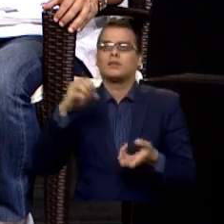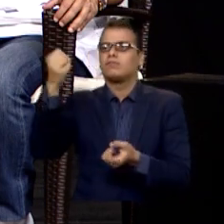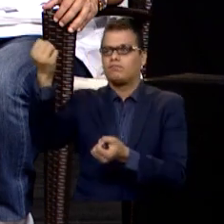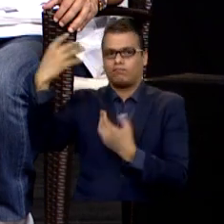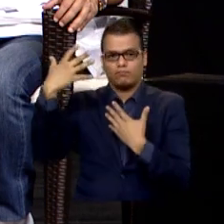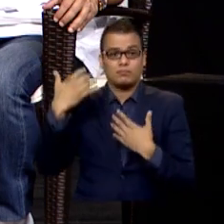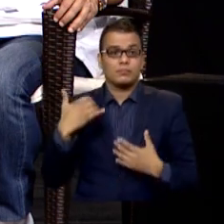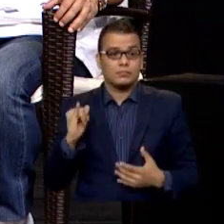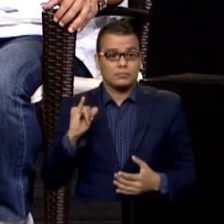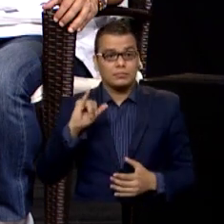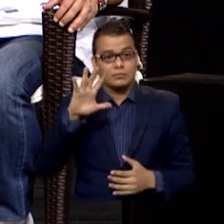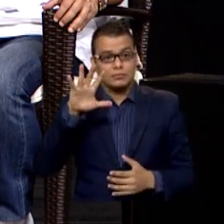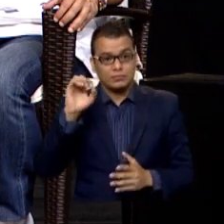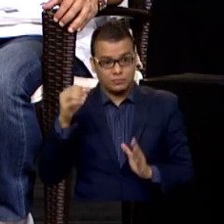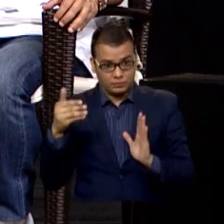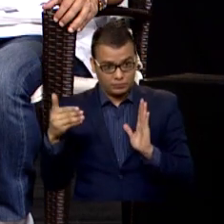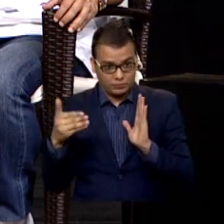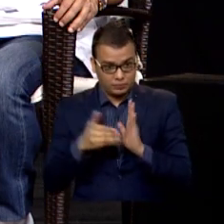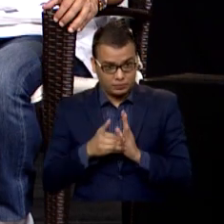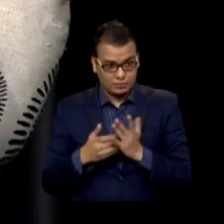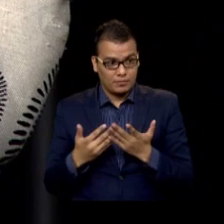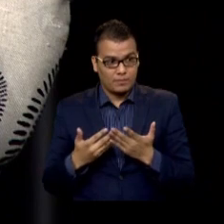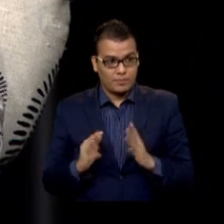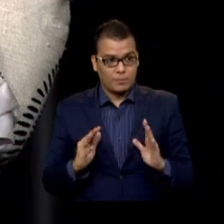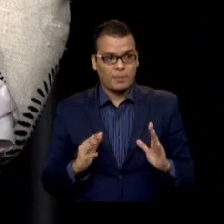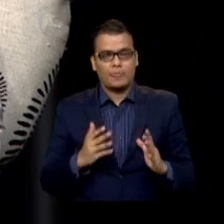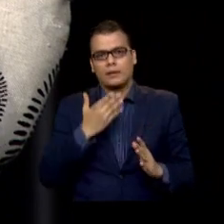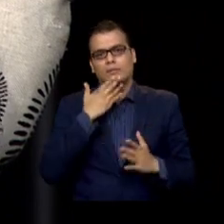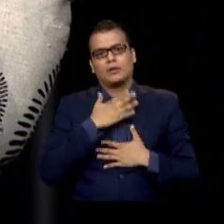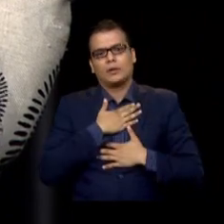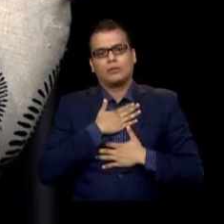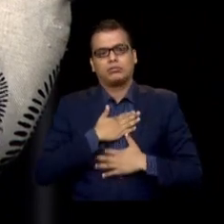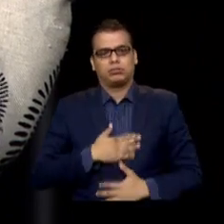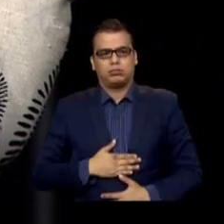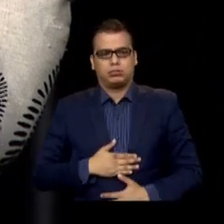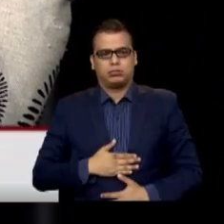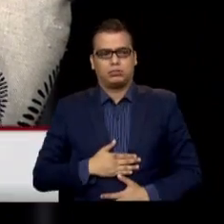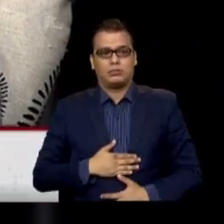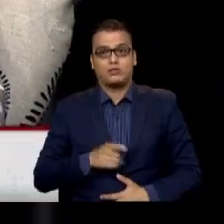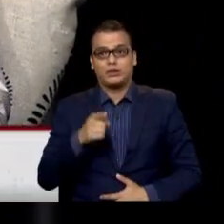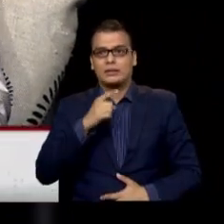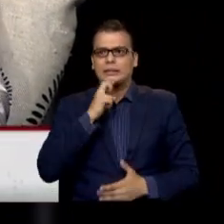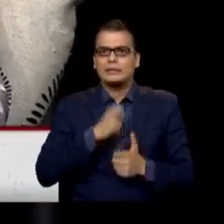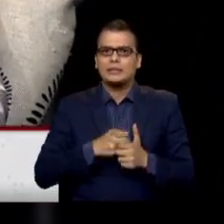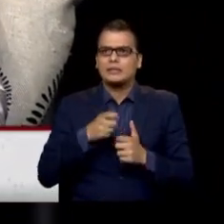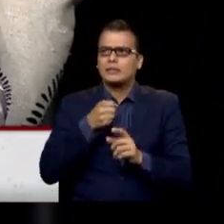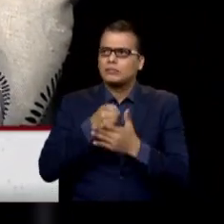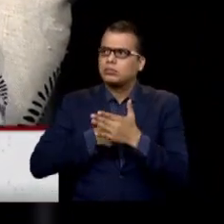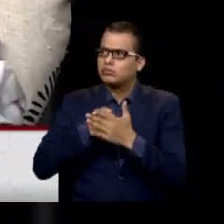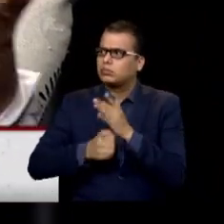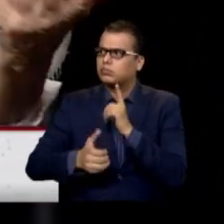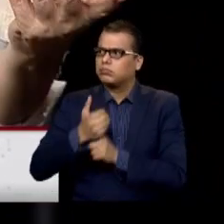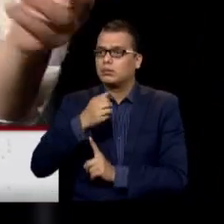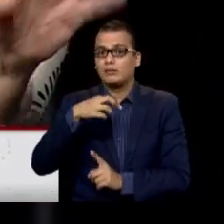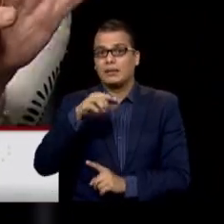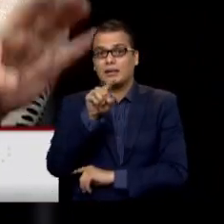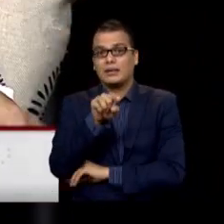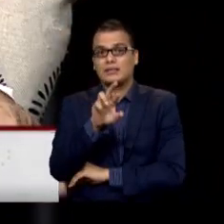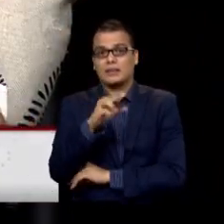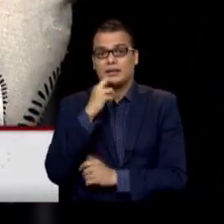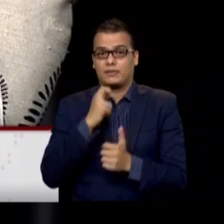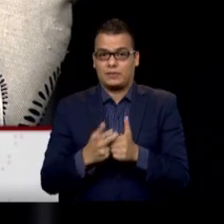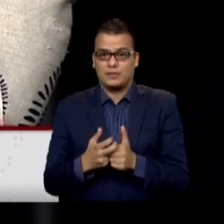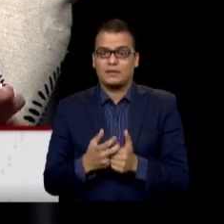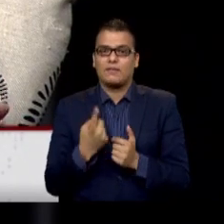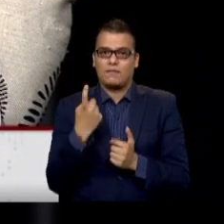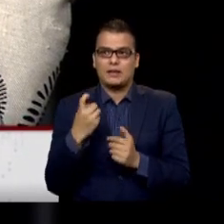extracción de ARN del virus. Eso significa una tranquilidad, porque era el reactivo más difícil de conseguir. Tenemos que completar